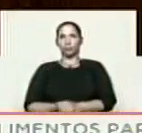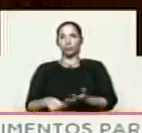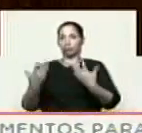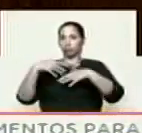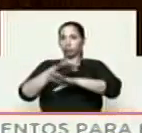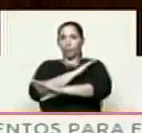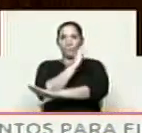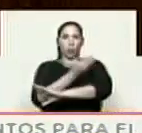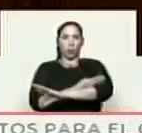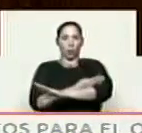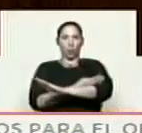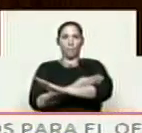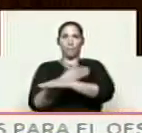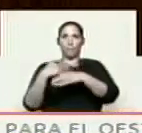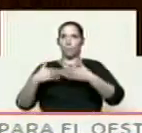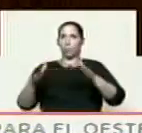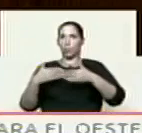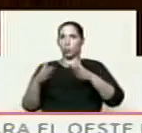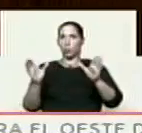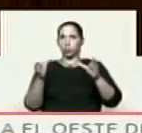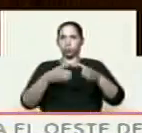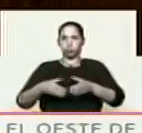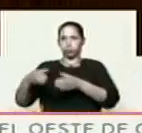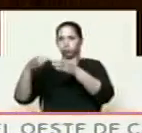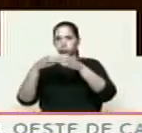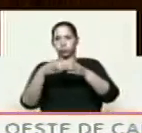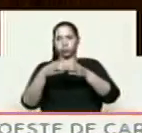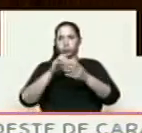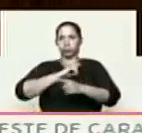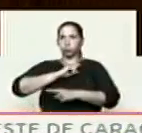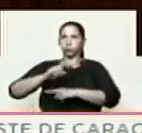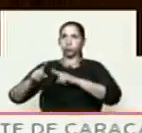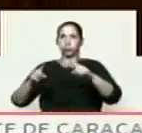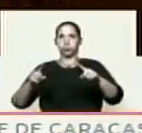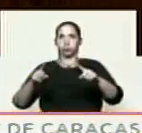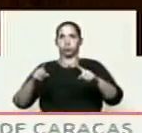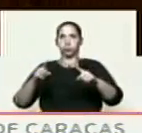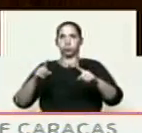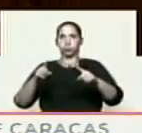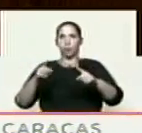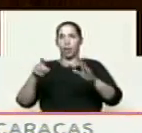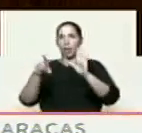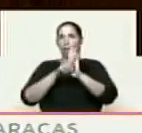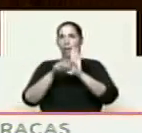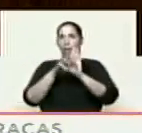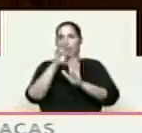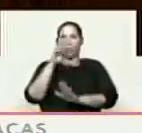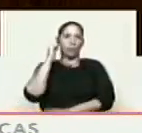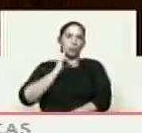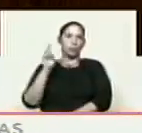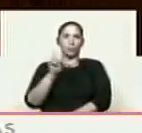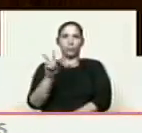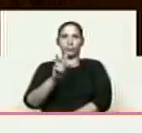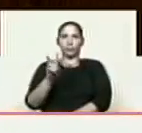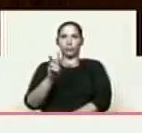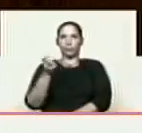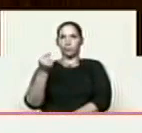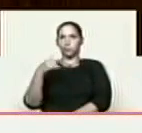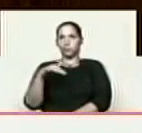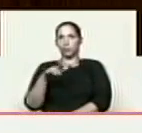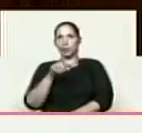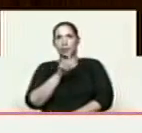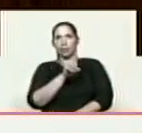poderes públicos constituidos, dictados por este órgano soberano y publicadas en la Gaceta Oficial de la República Bolivariana de Venezuela número